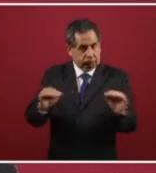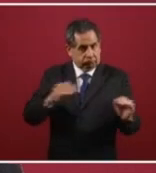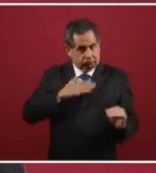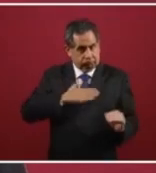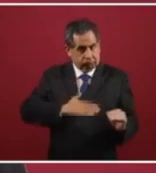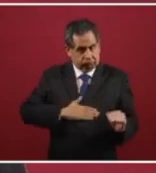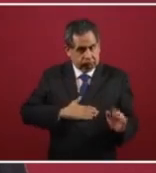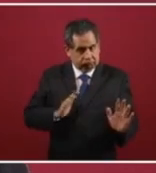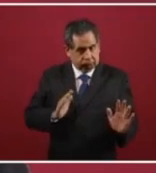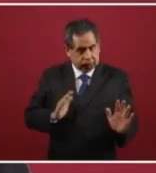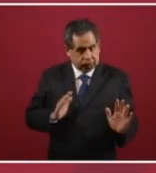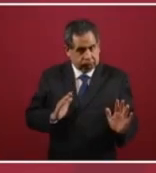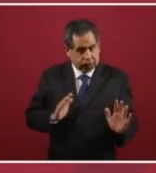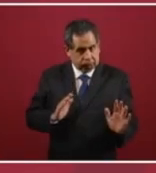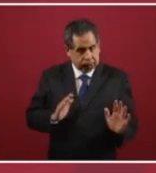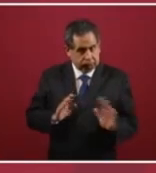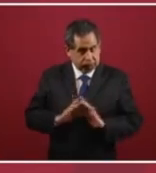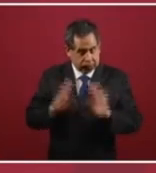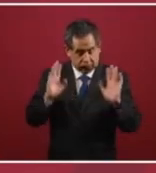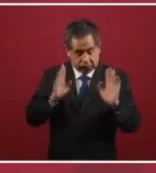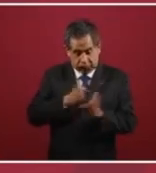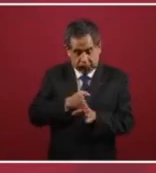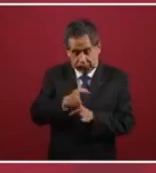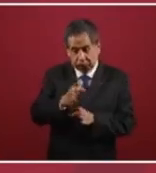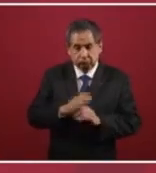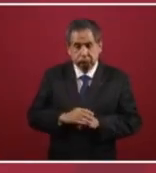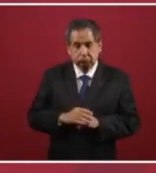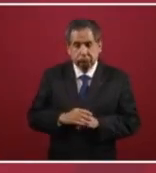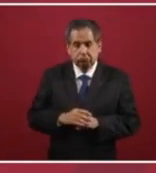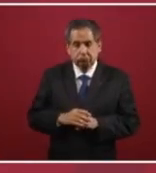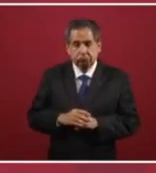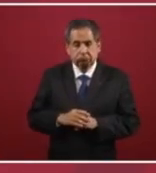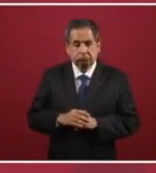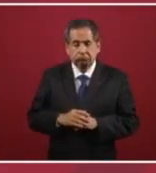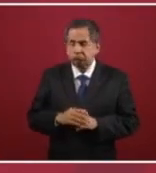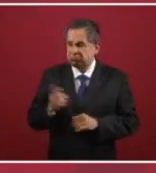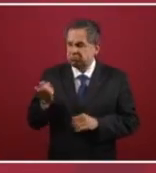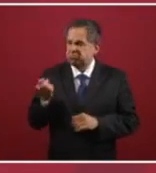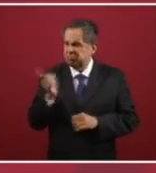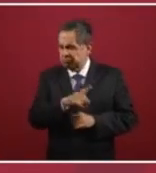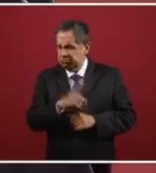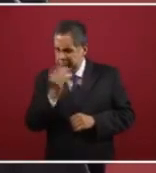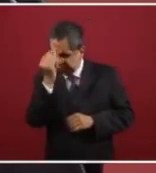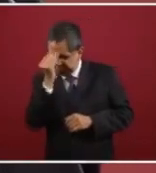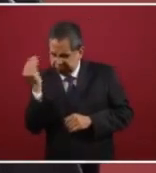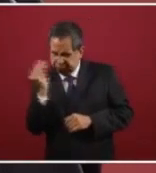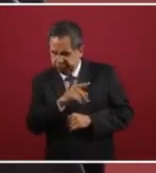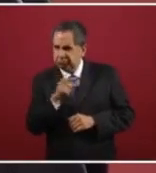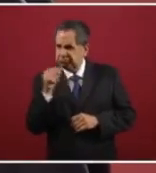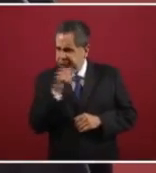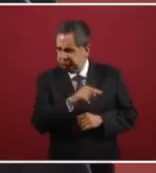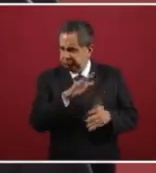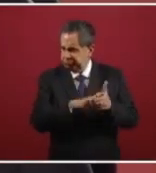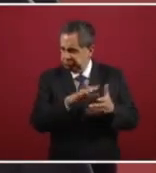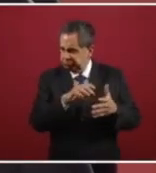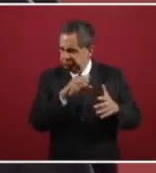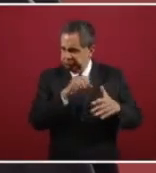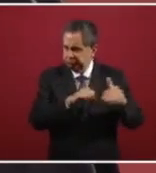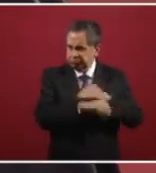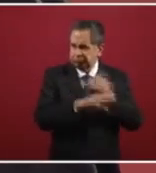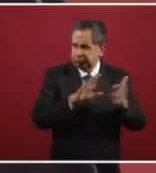sea, así como no voy a pedir que fabriquen delitos y persigan a